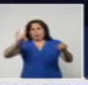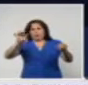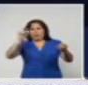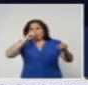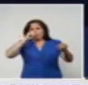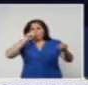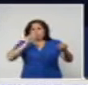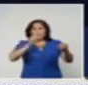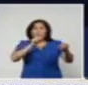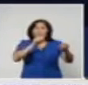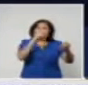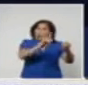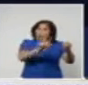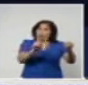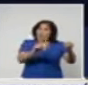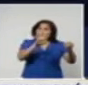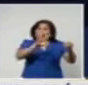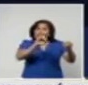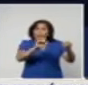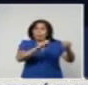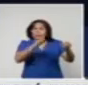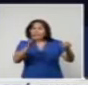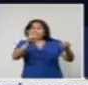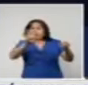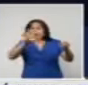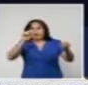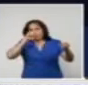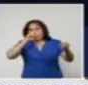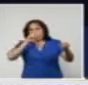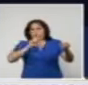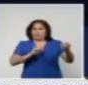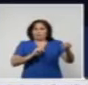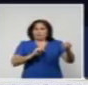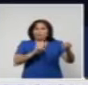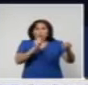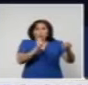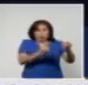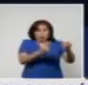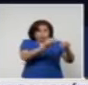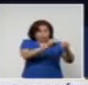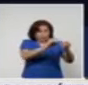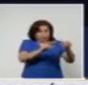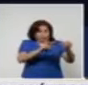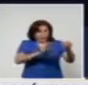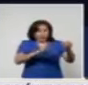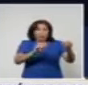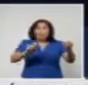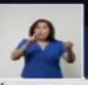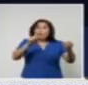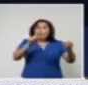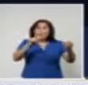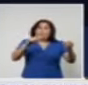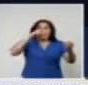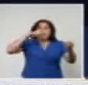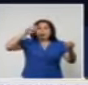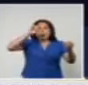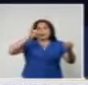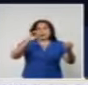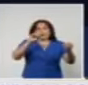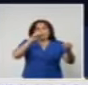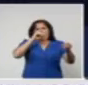grupo de 40 a 59 años, 1 mayor de 60 años y ayer